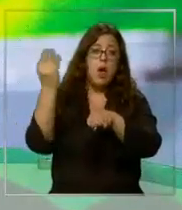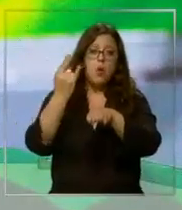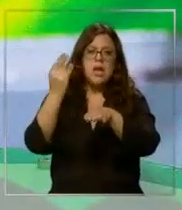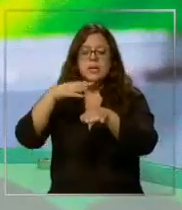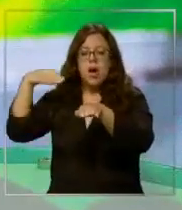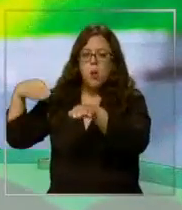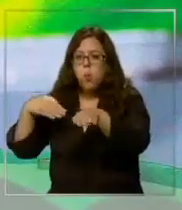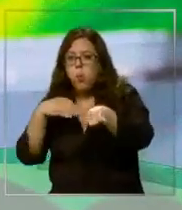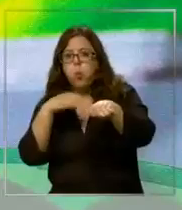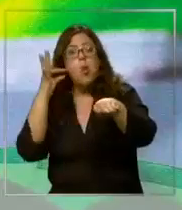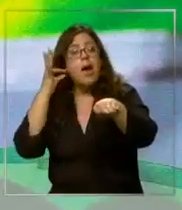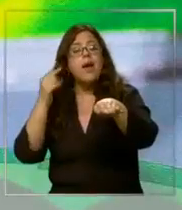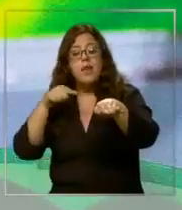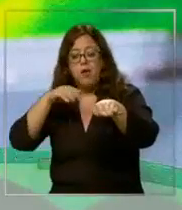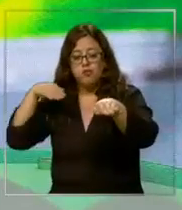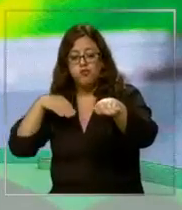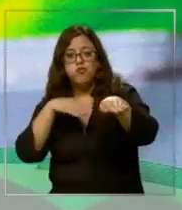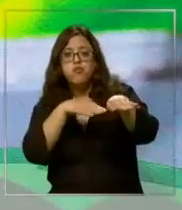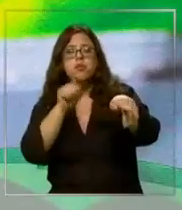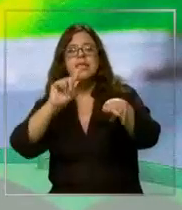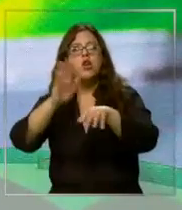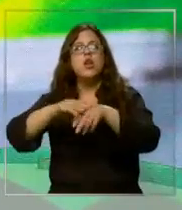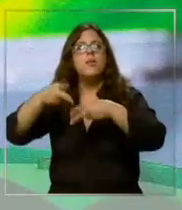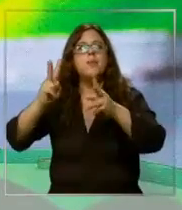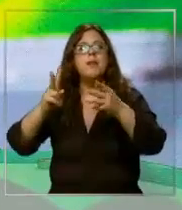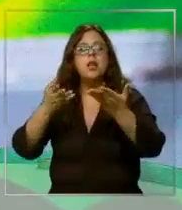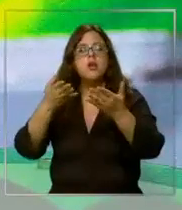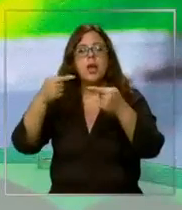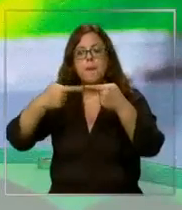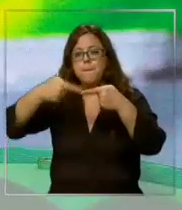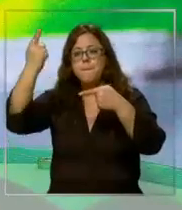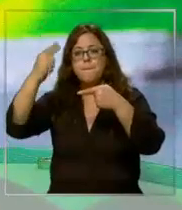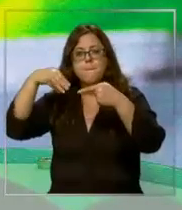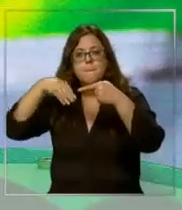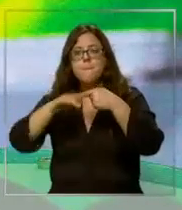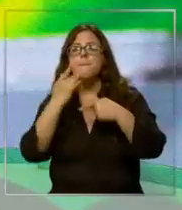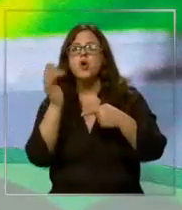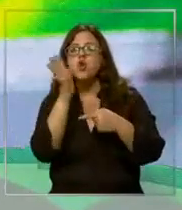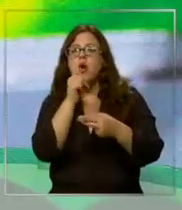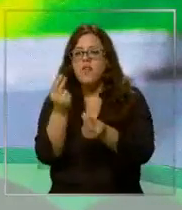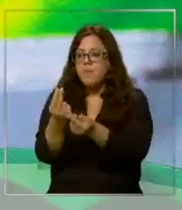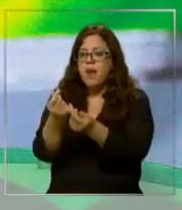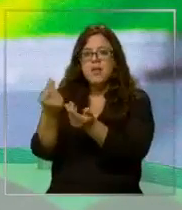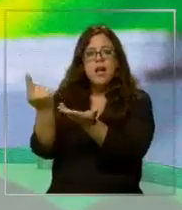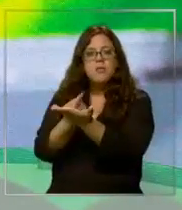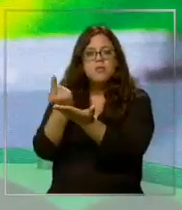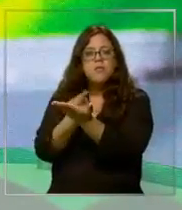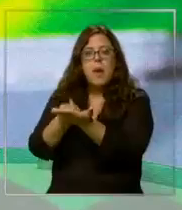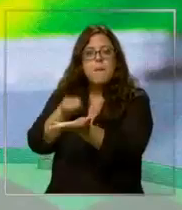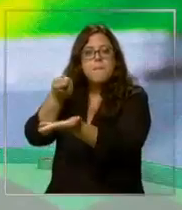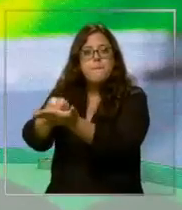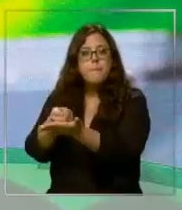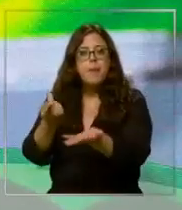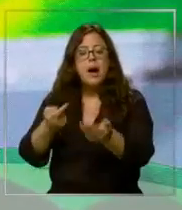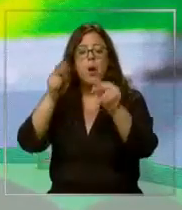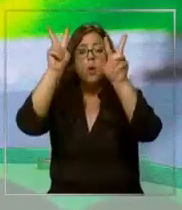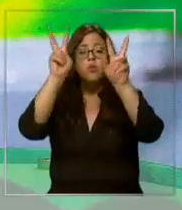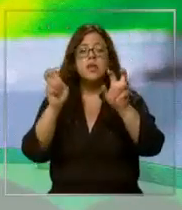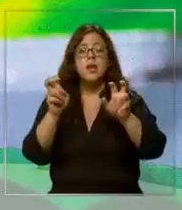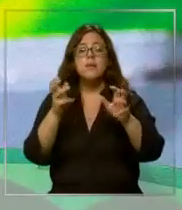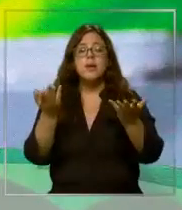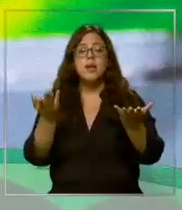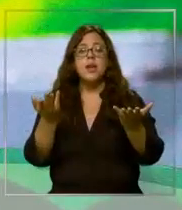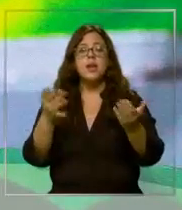emergencia. Esto porque no le permitieron pasar por un peaje debido a que no tenía dinero en efectivo para pagarlo. Un caso que pone